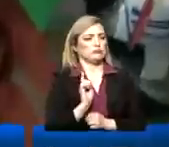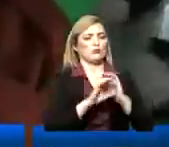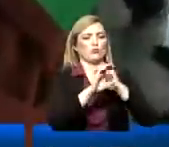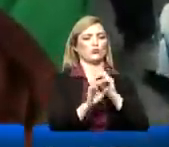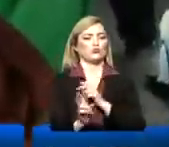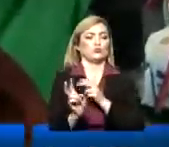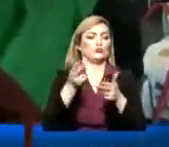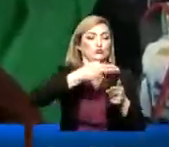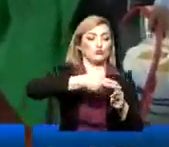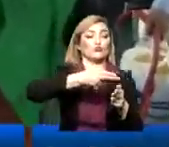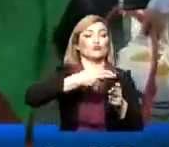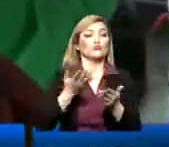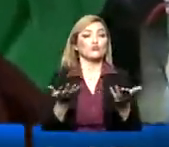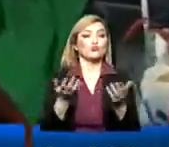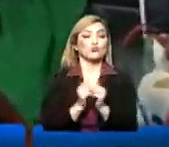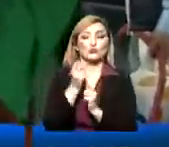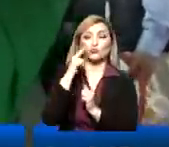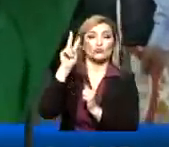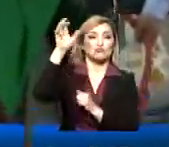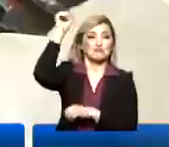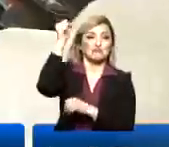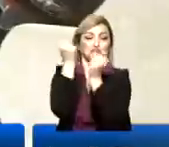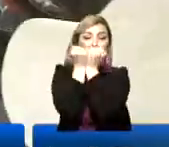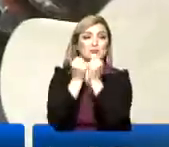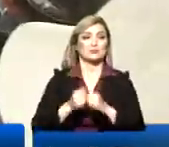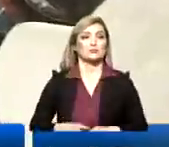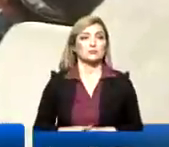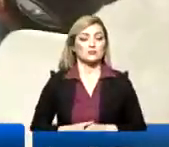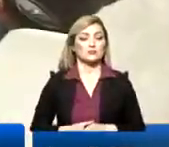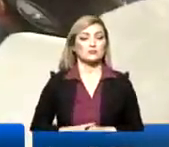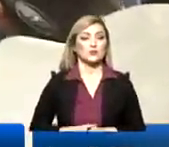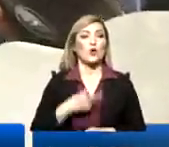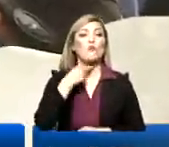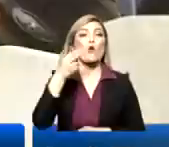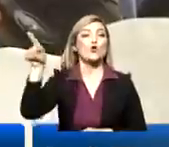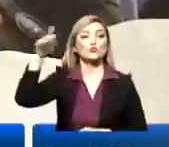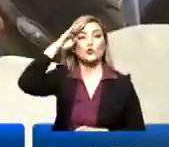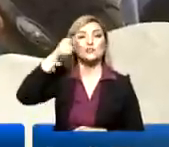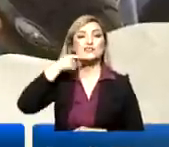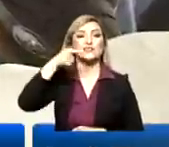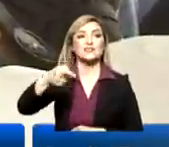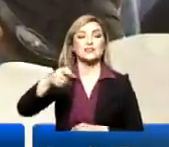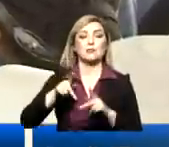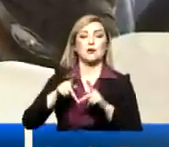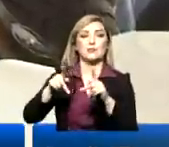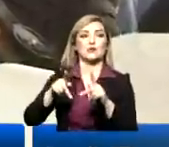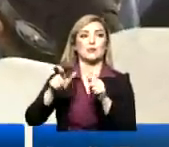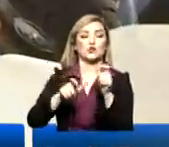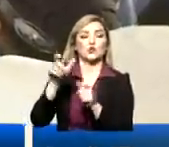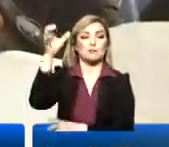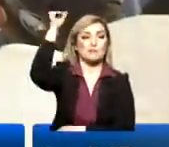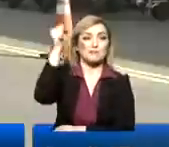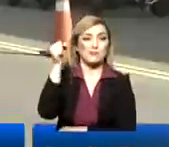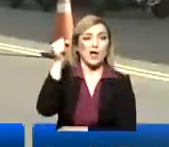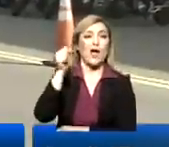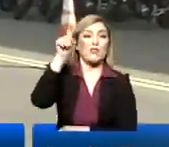público que se despegan de las medidas de seguridad. Está con licencia de pasajeros. Los que están parados tengan la bondad de bajarle